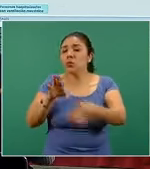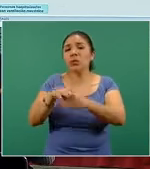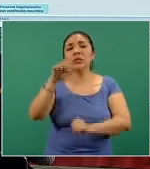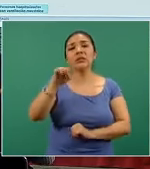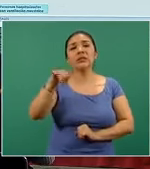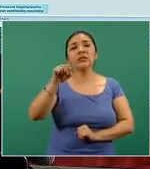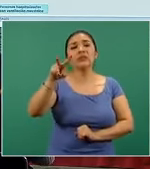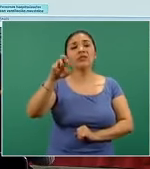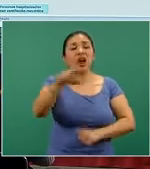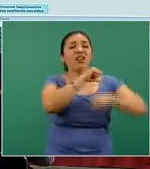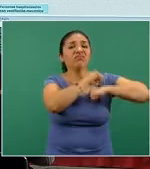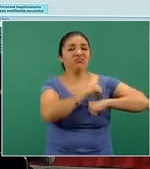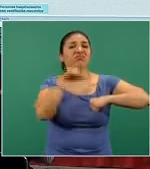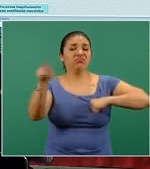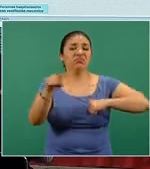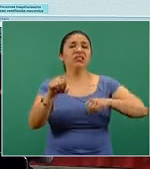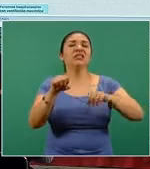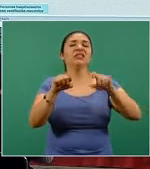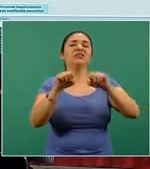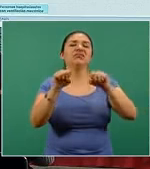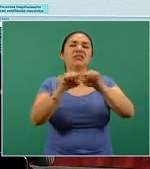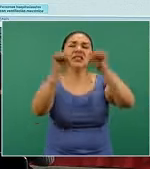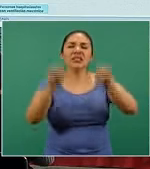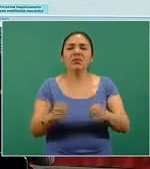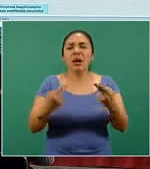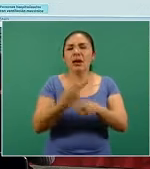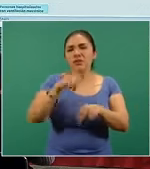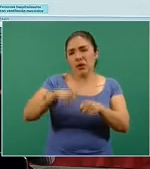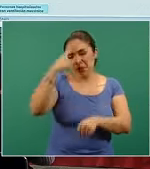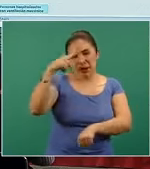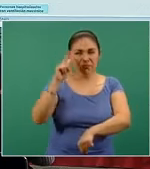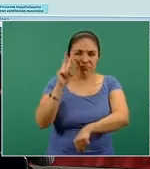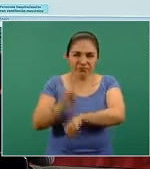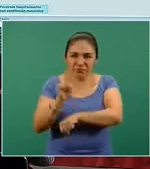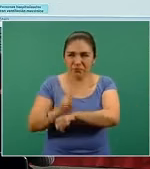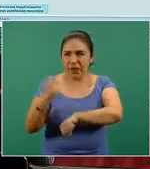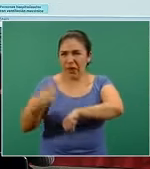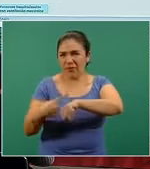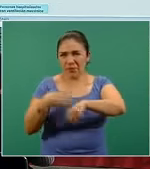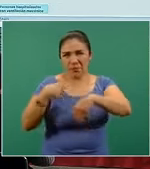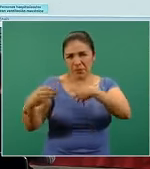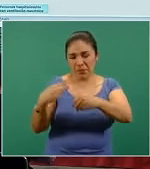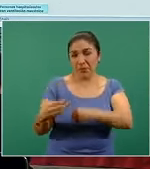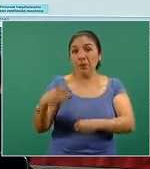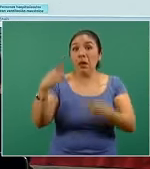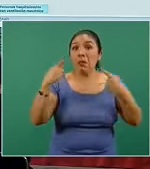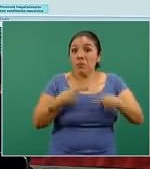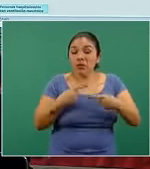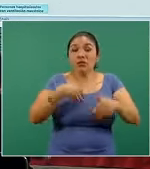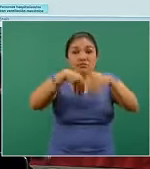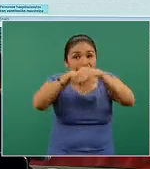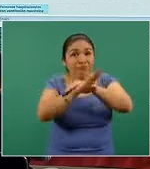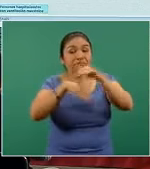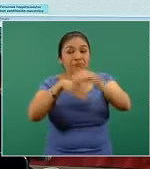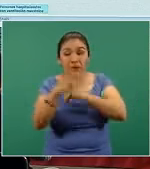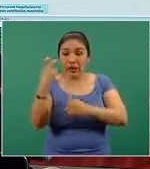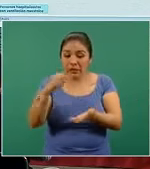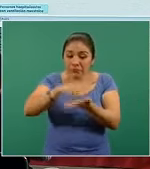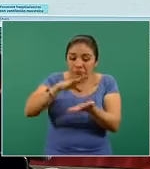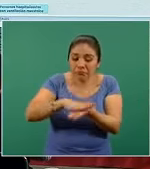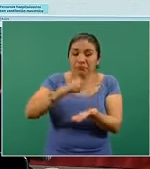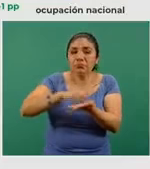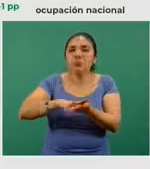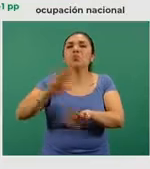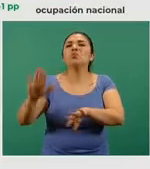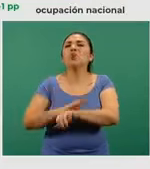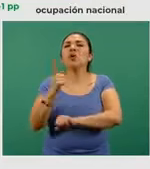lo opera el Sistema Nacional de Vigilancia Epidemiológica y en donde las personas ingresan a este sistema porque son clasificadas como casos sospechosos